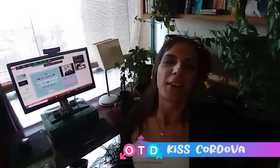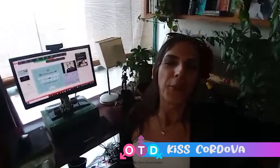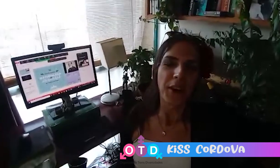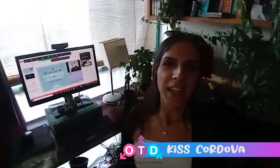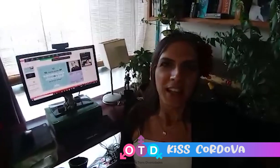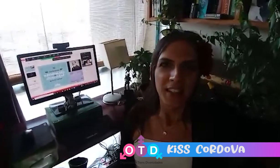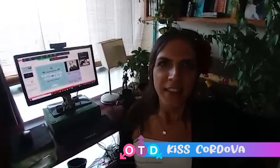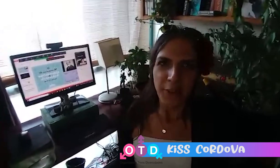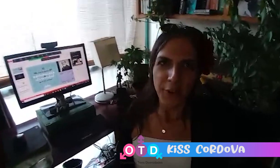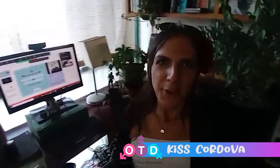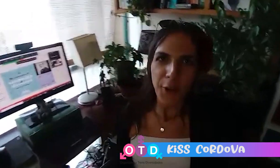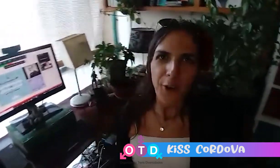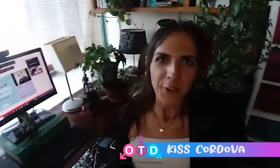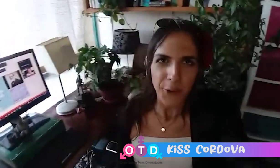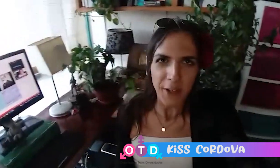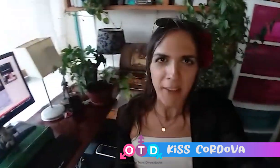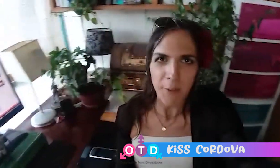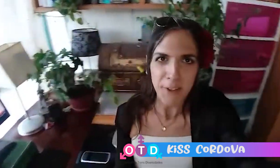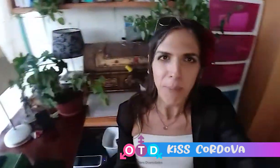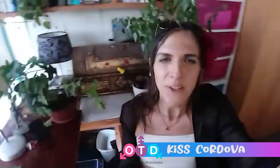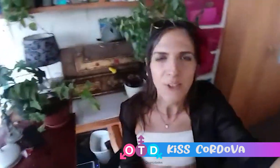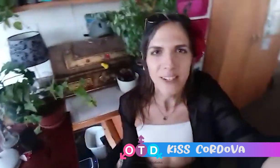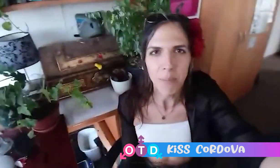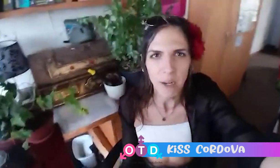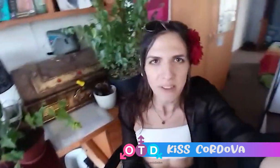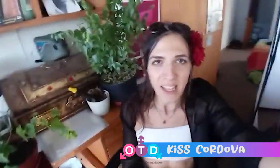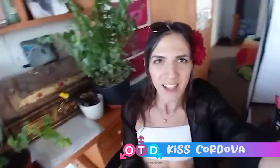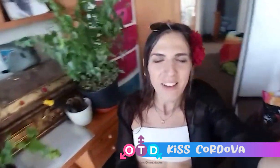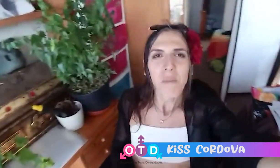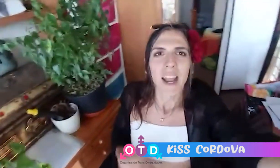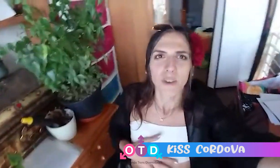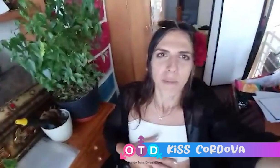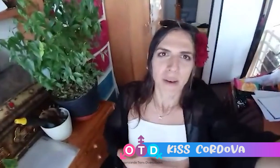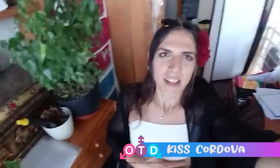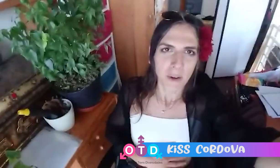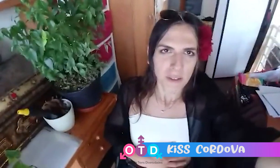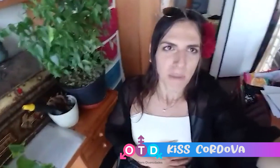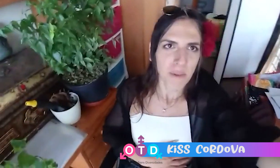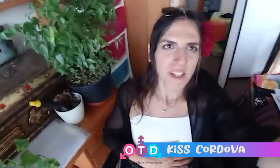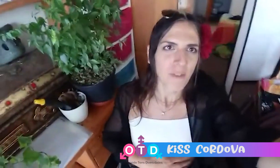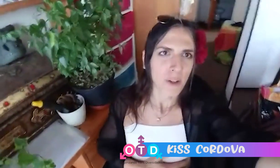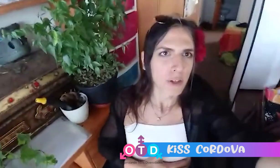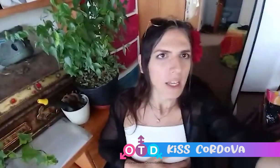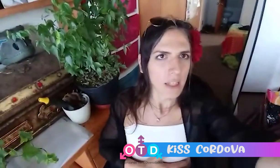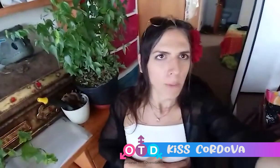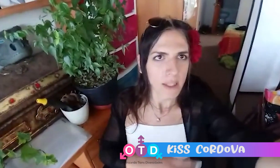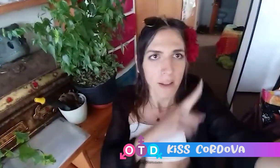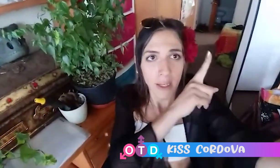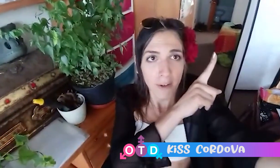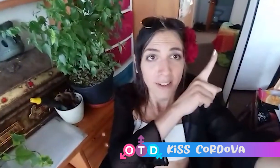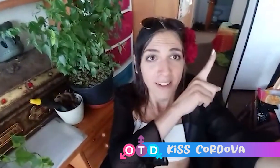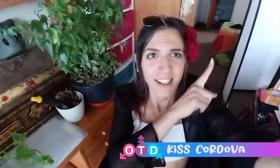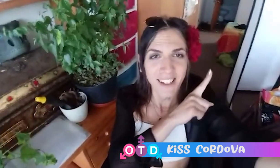que se pueda desde el fondo de nuestros corazones, desde nuestras pasiones, para ustedes, para todos, para que continuemos en el fondo, y ahí está el